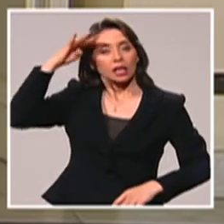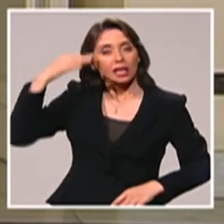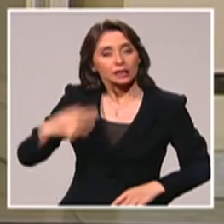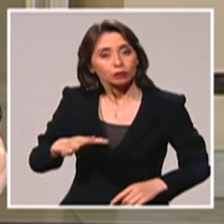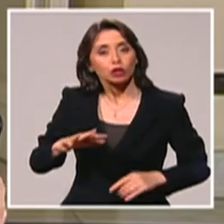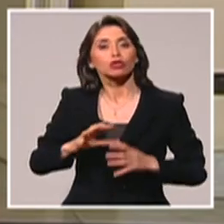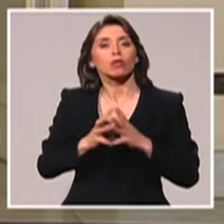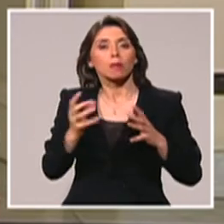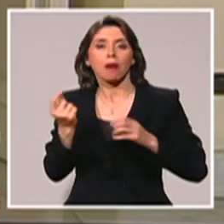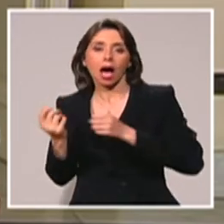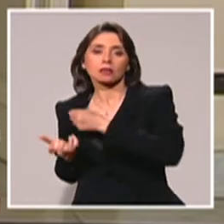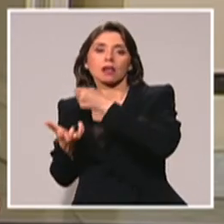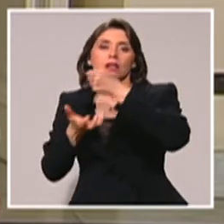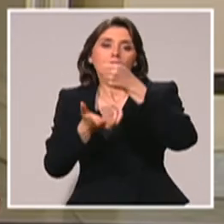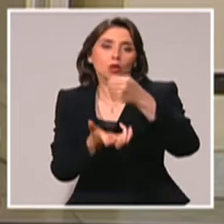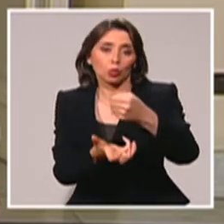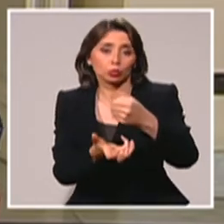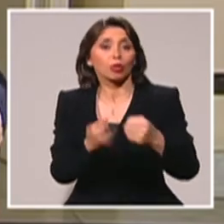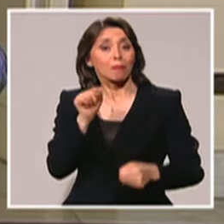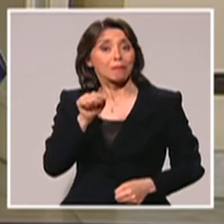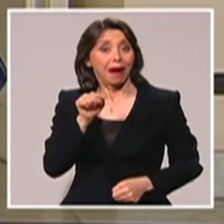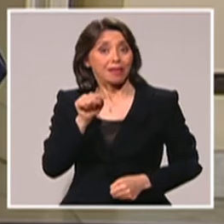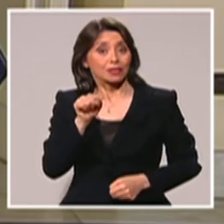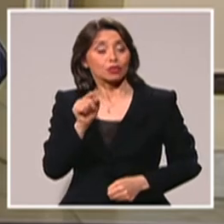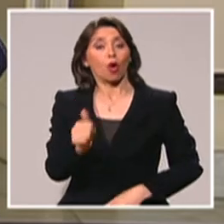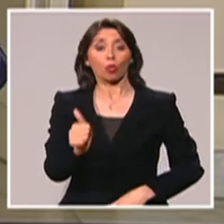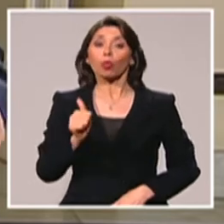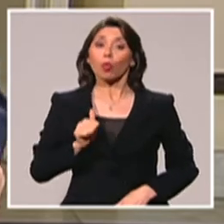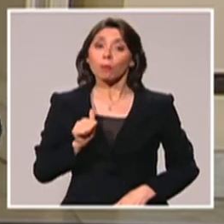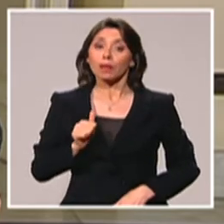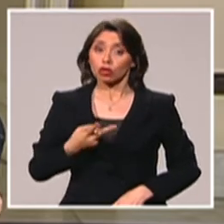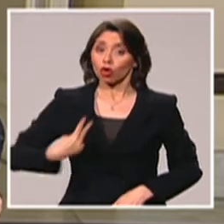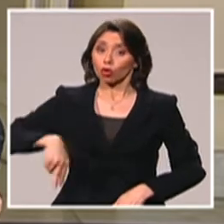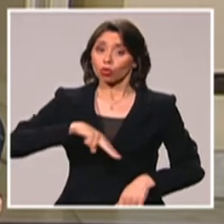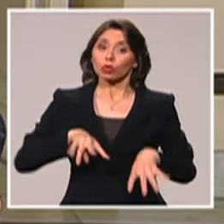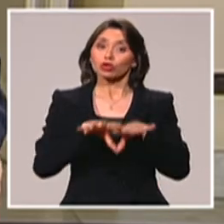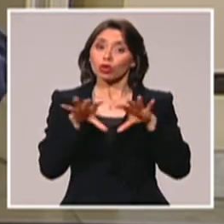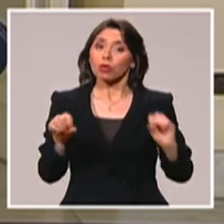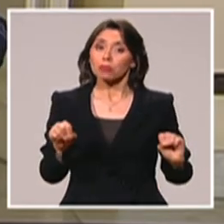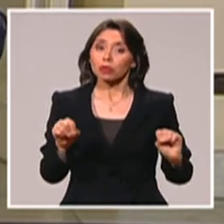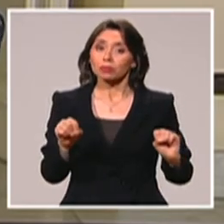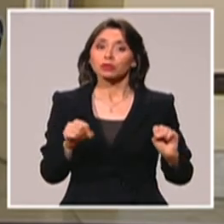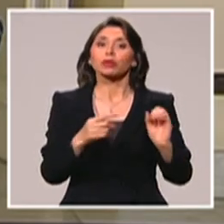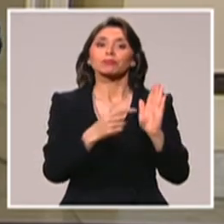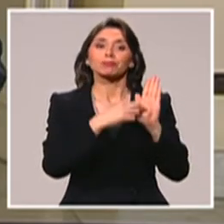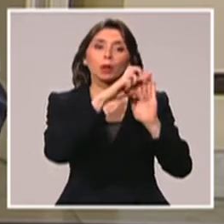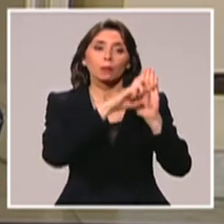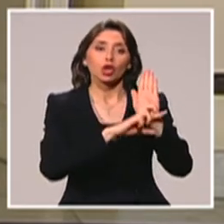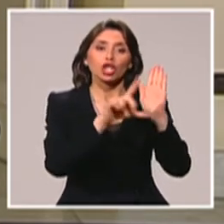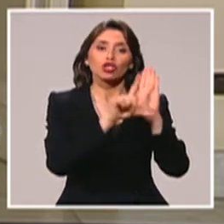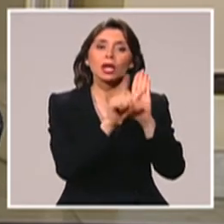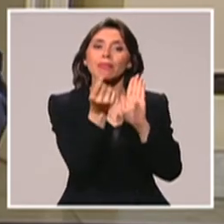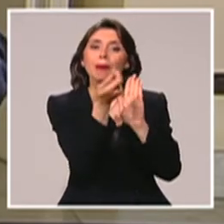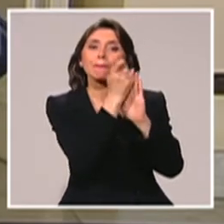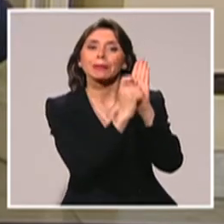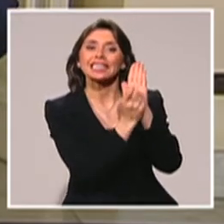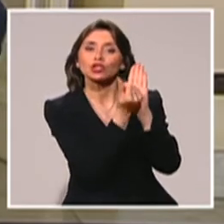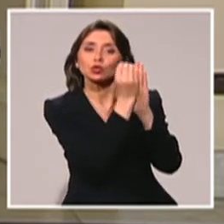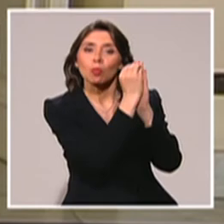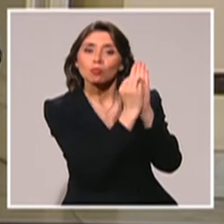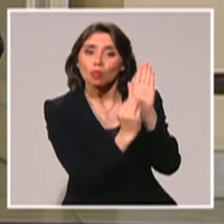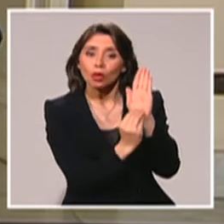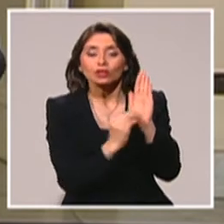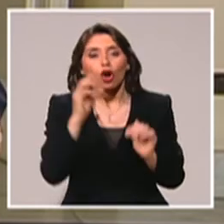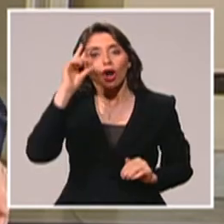mayores recursos para ello y cumpliendo con nuestro compromiso el proyecto de ley de presupuesto crea un